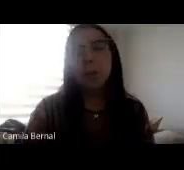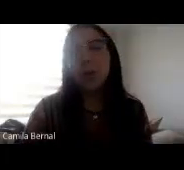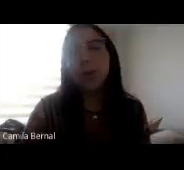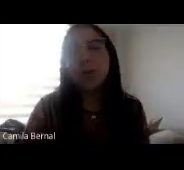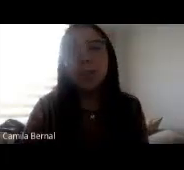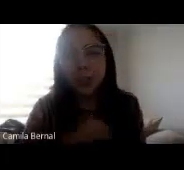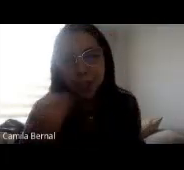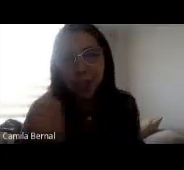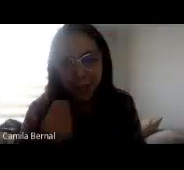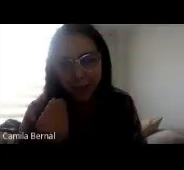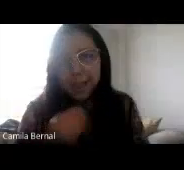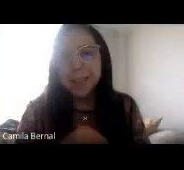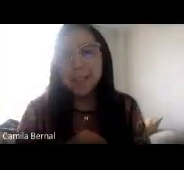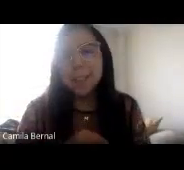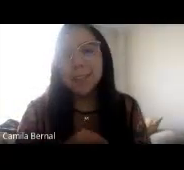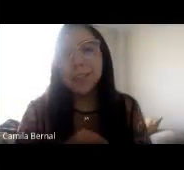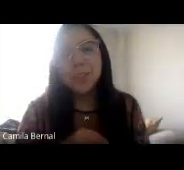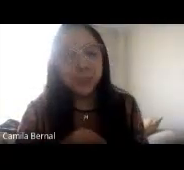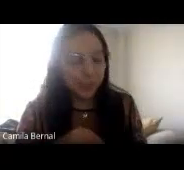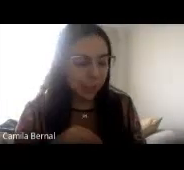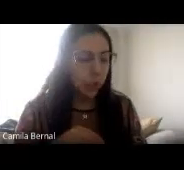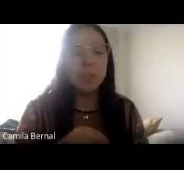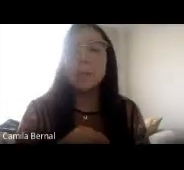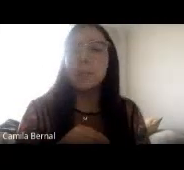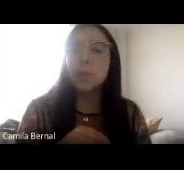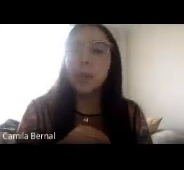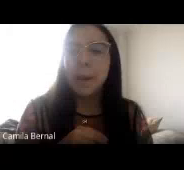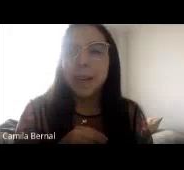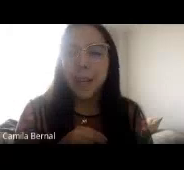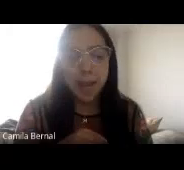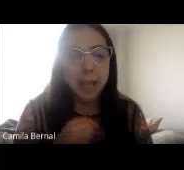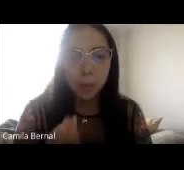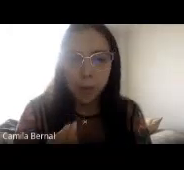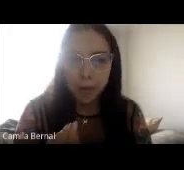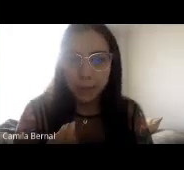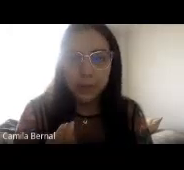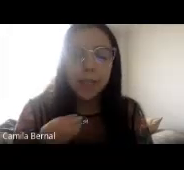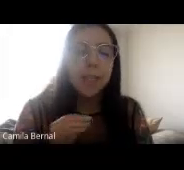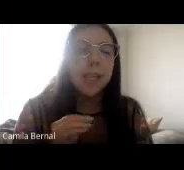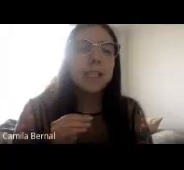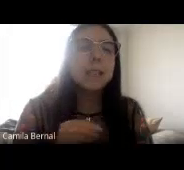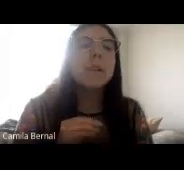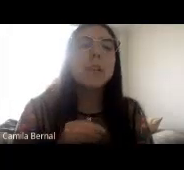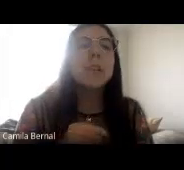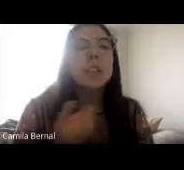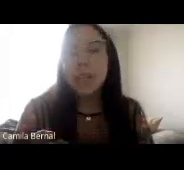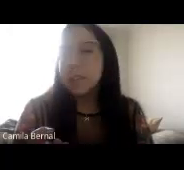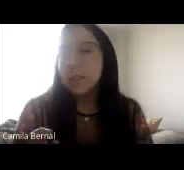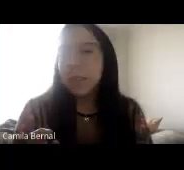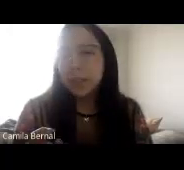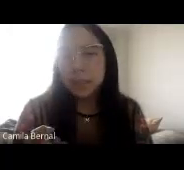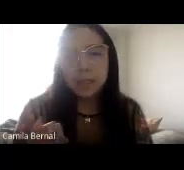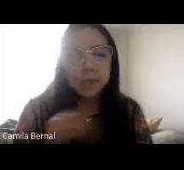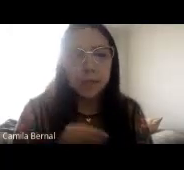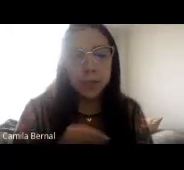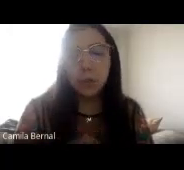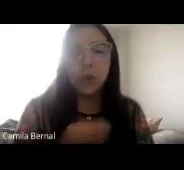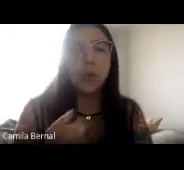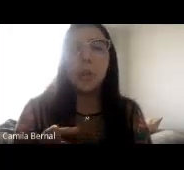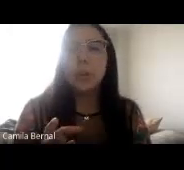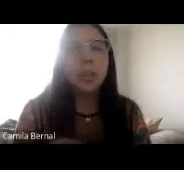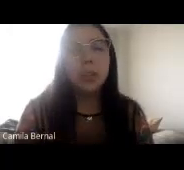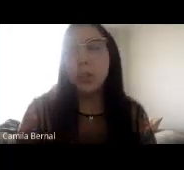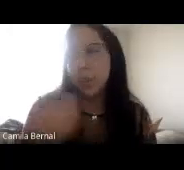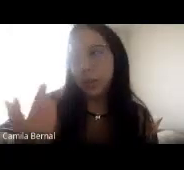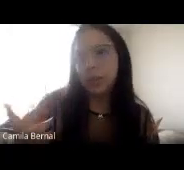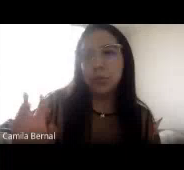también nos podemos intoxicar si no lo hacemos de una manera adecuada. Este método es la desinfección con